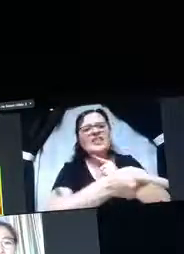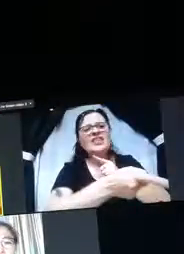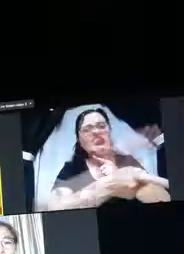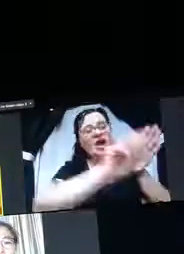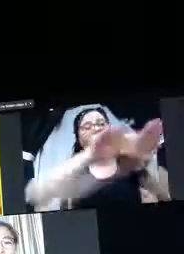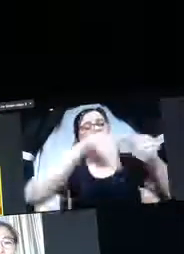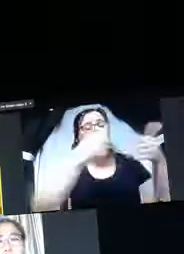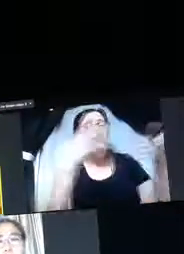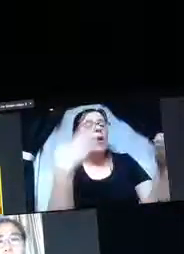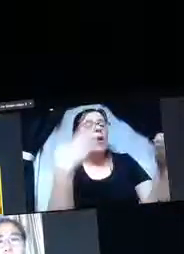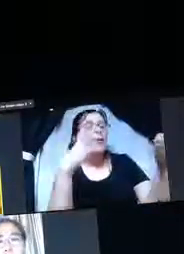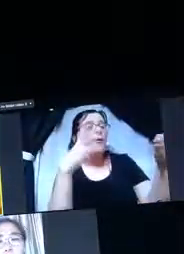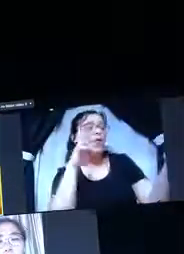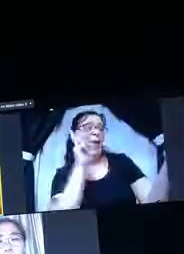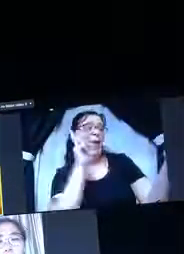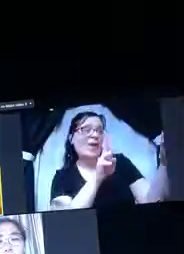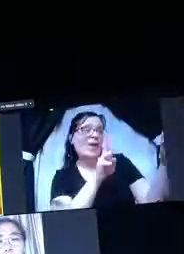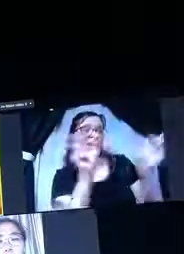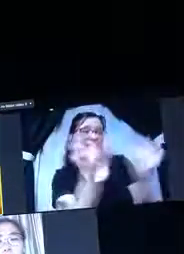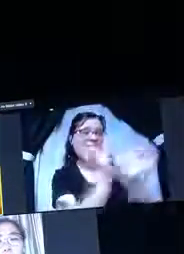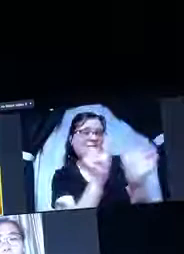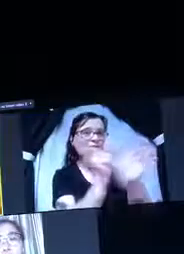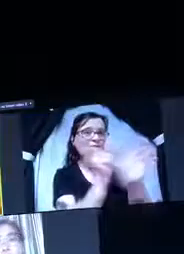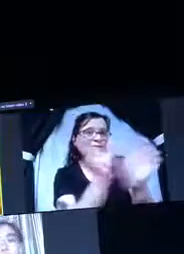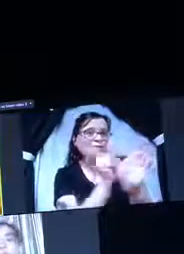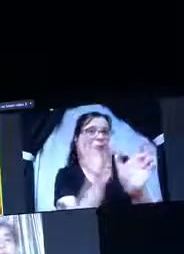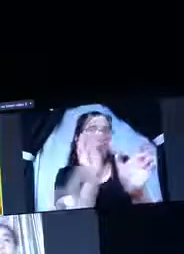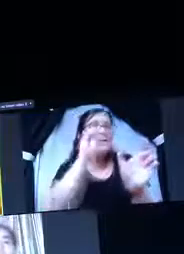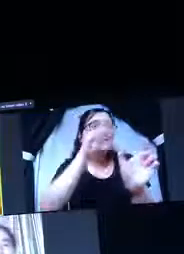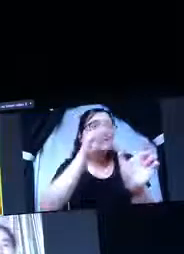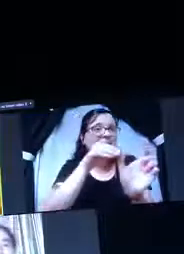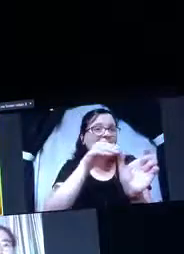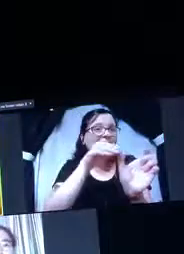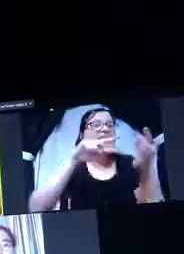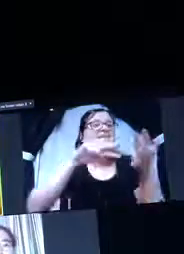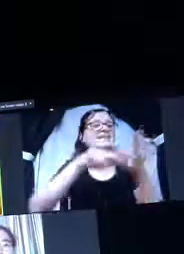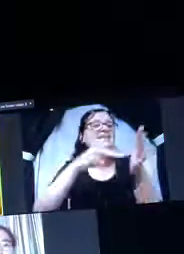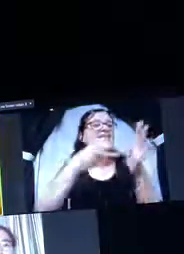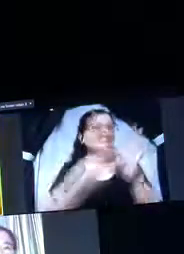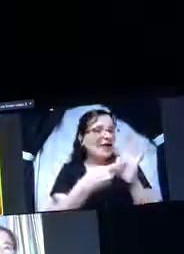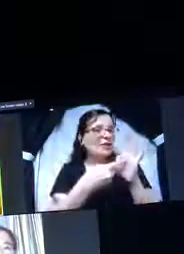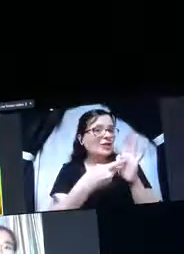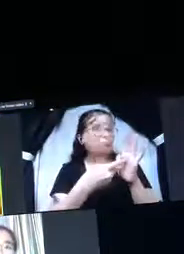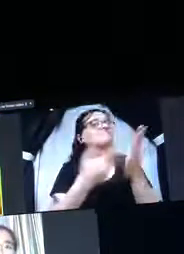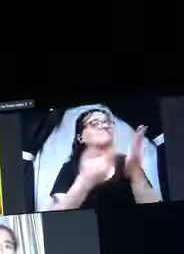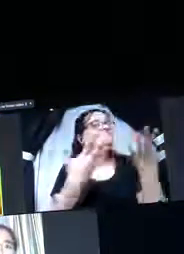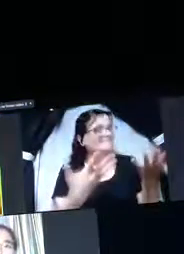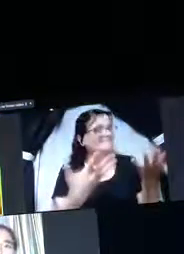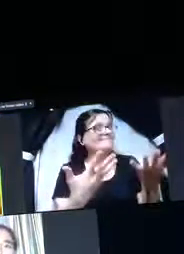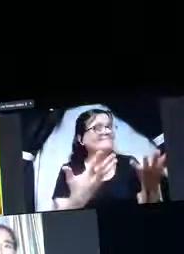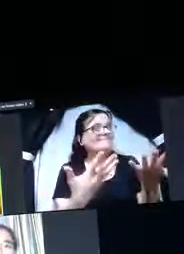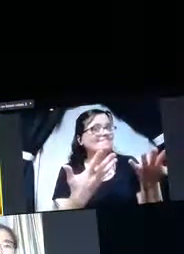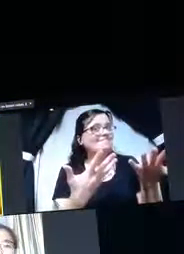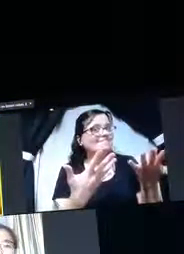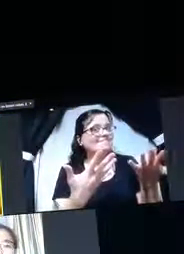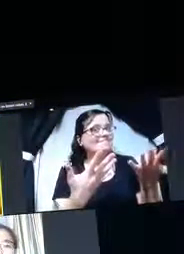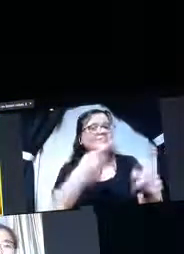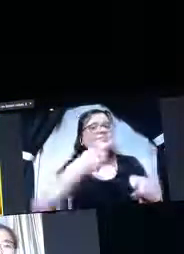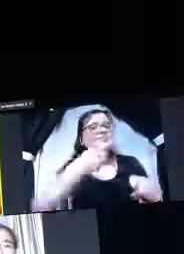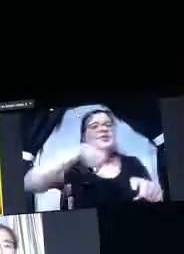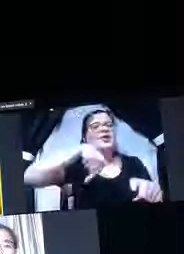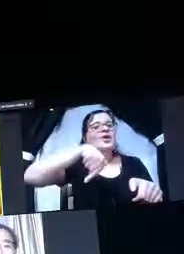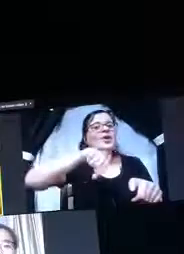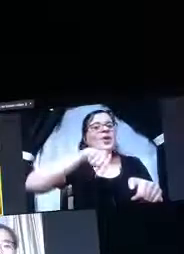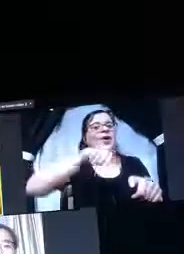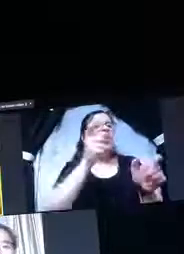las estructuras y los significados que se van derivando de la estructura sintáctica. Nosotros nos reímos, pero sacamos una palabra